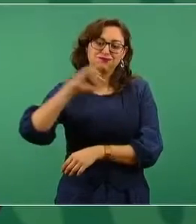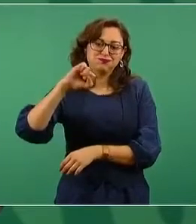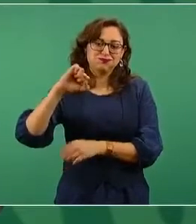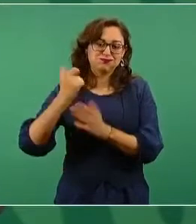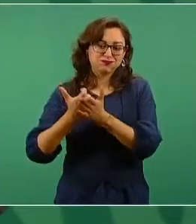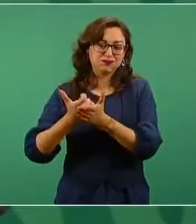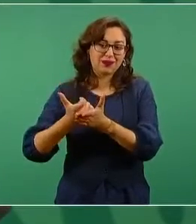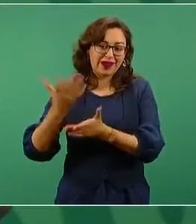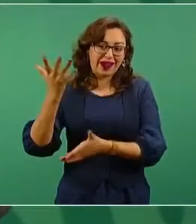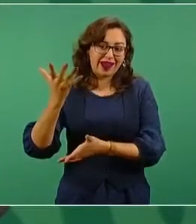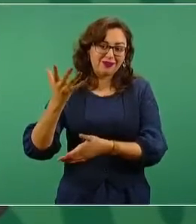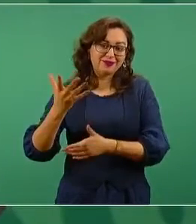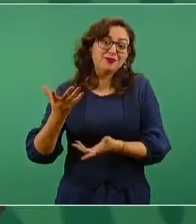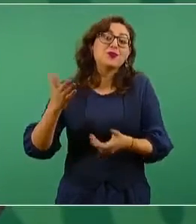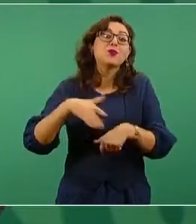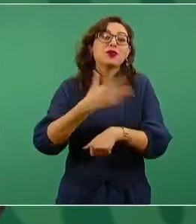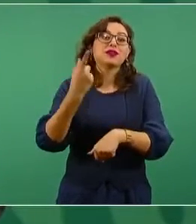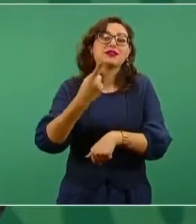en el extranjero,